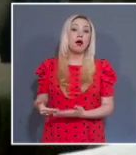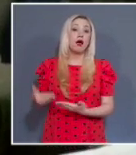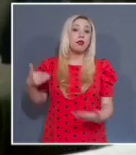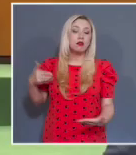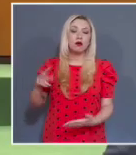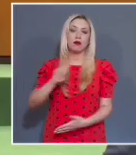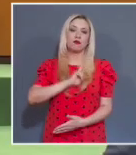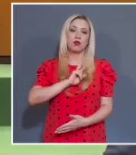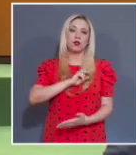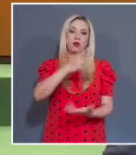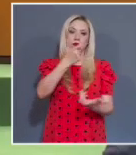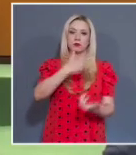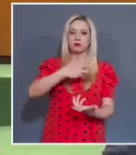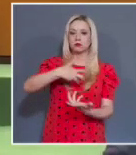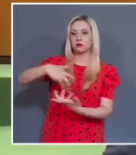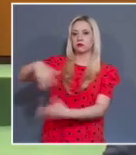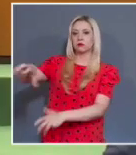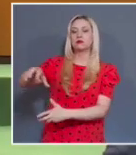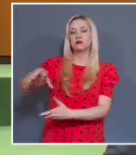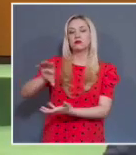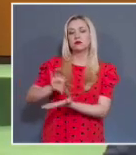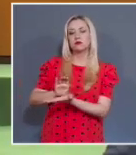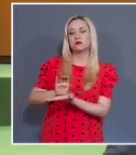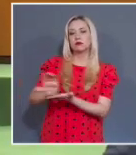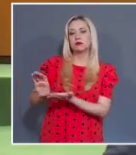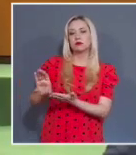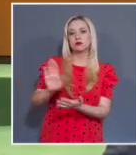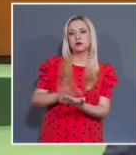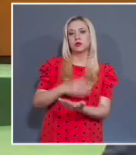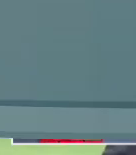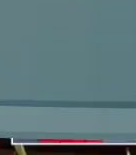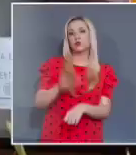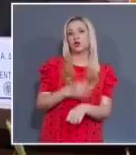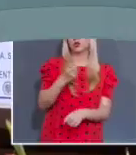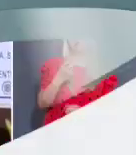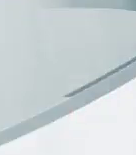reciba, en ese sentido, la indemnización.